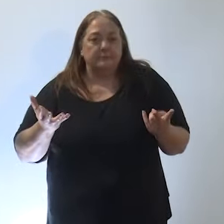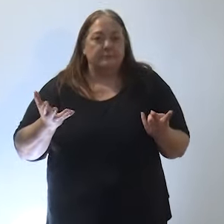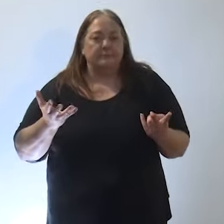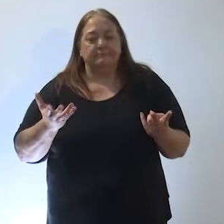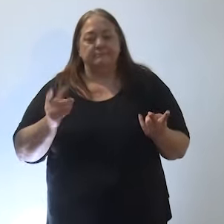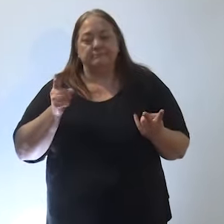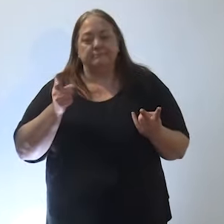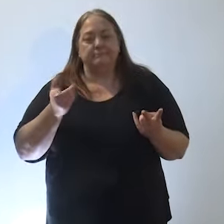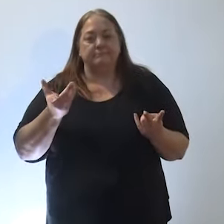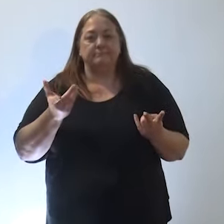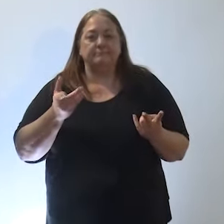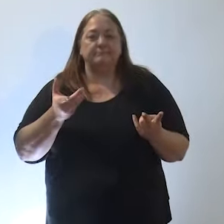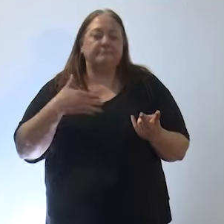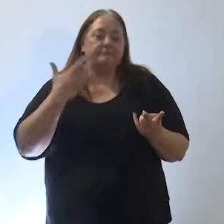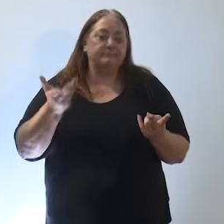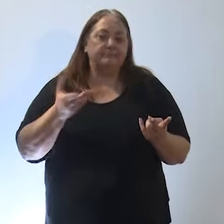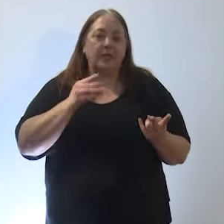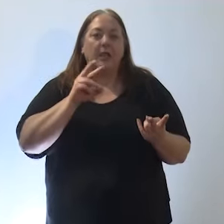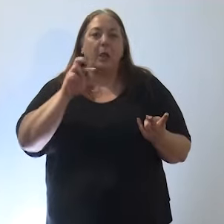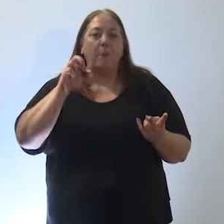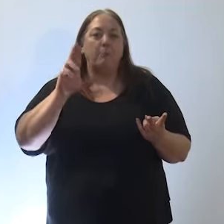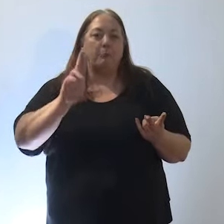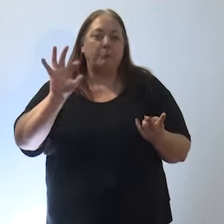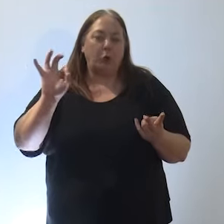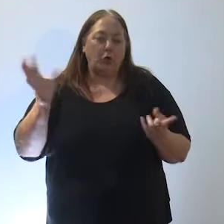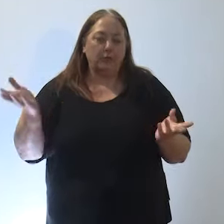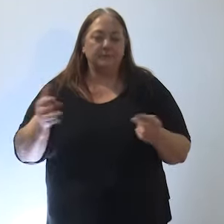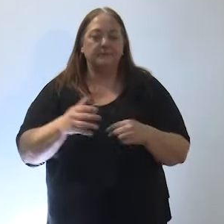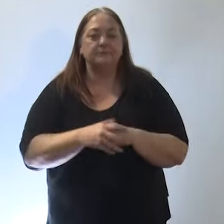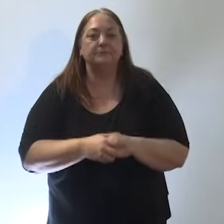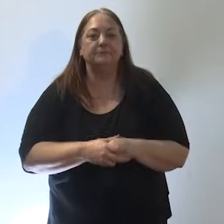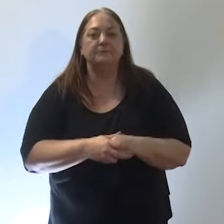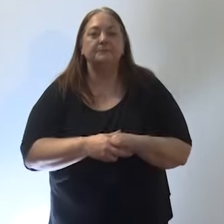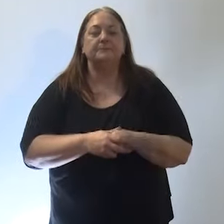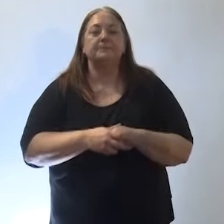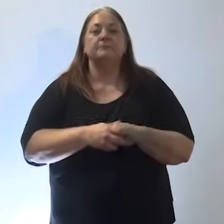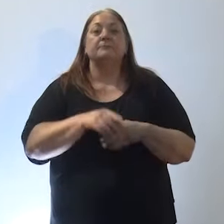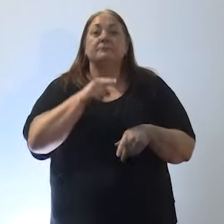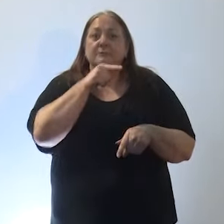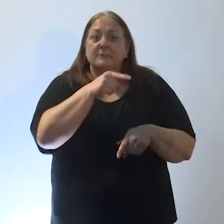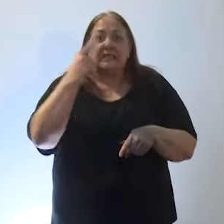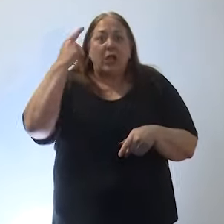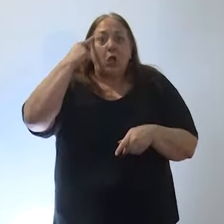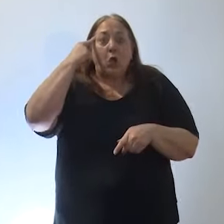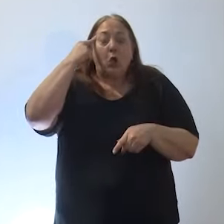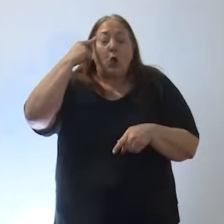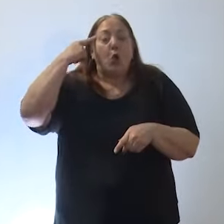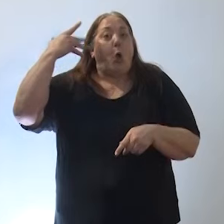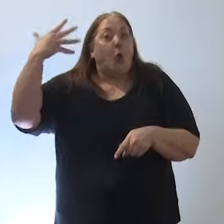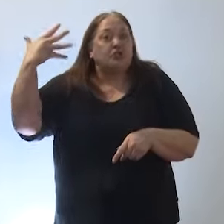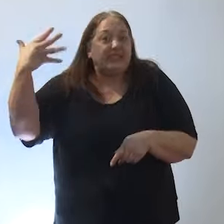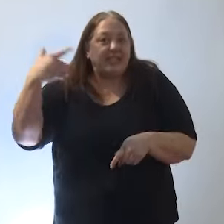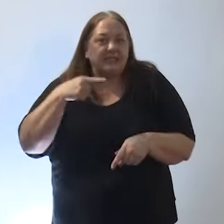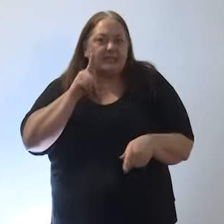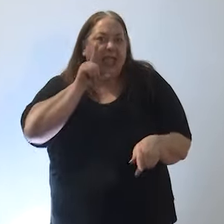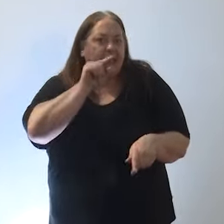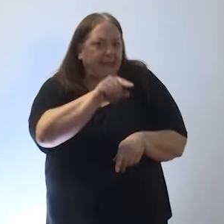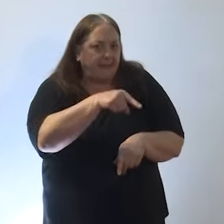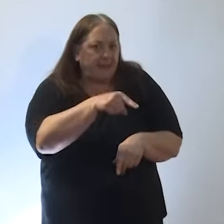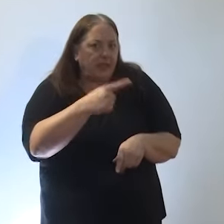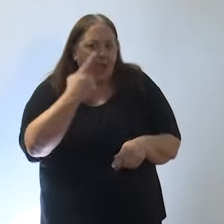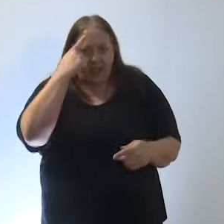etcétera y el pero cuando esa conciencia crítica se enfrenta al